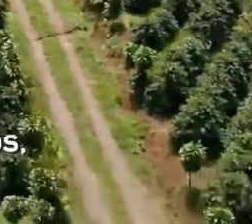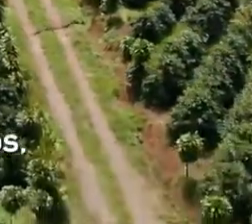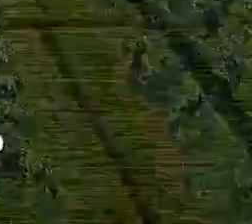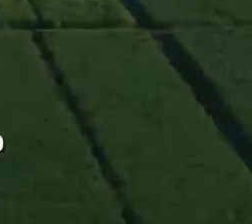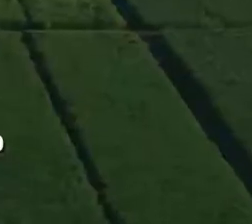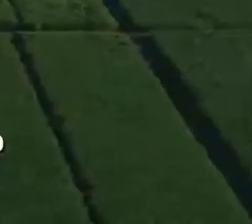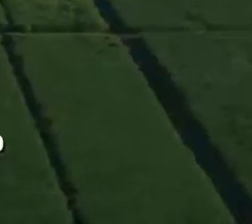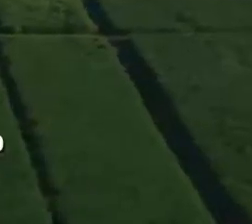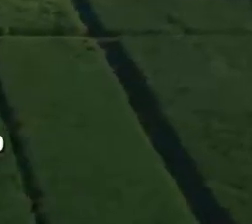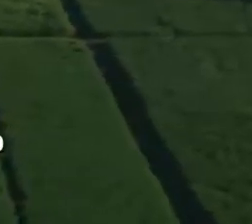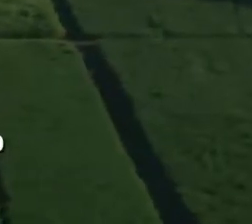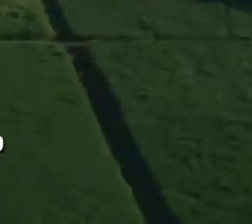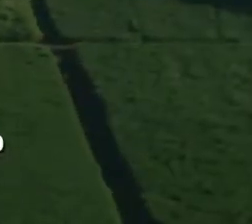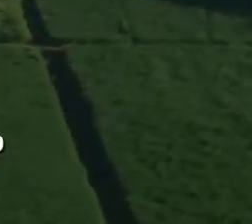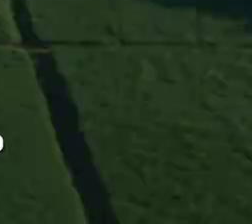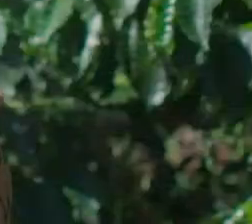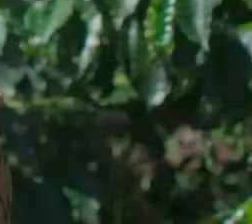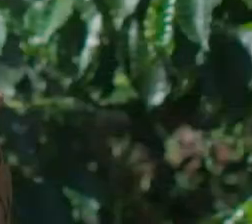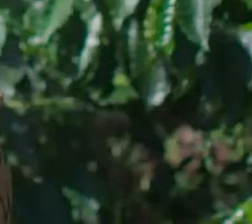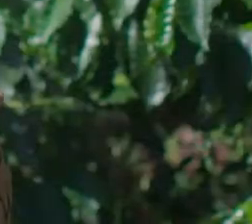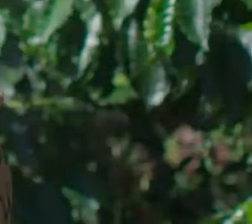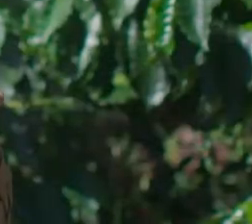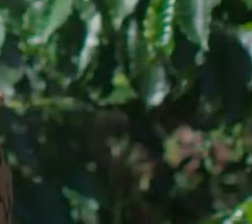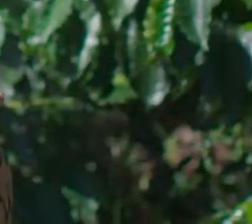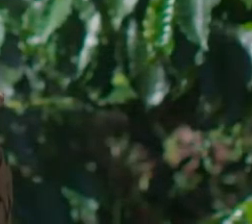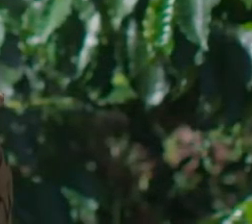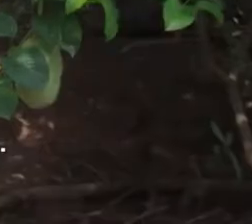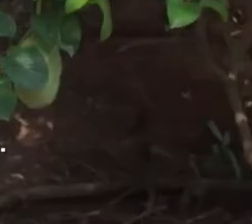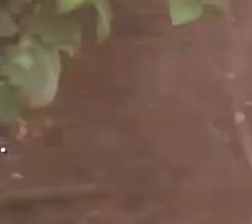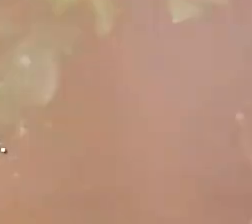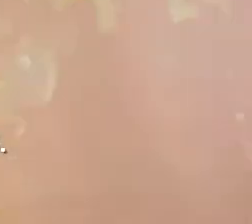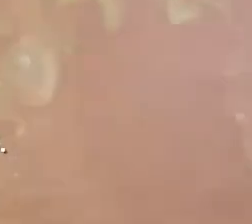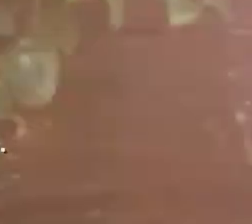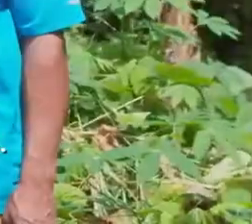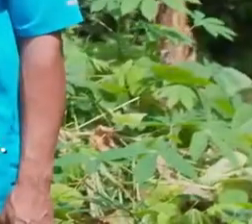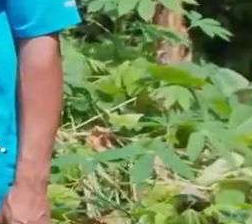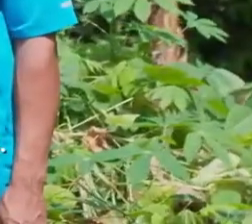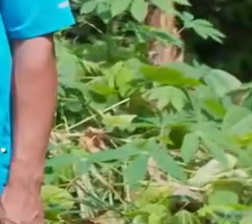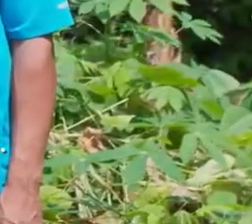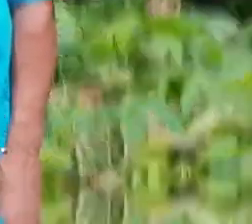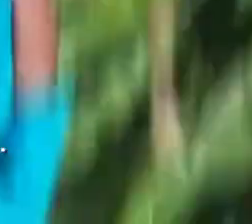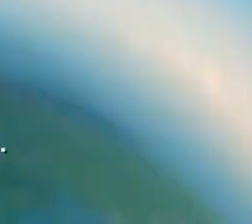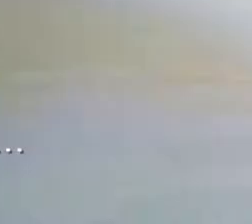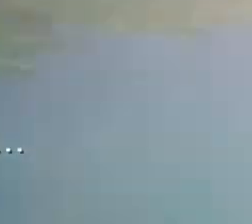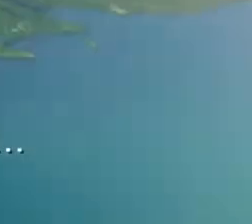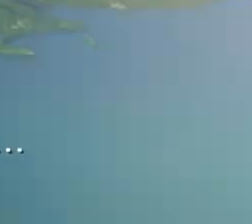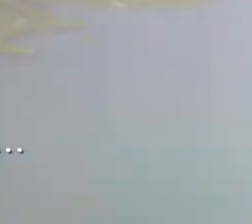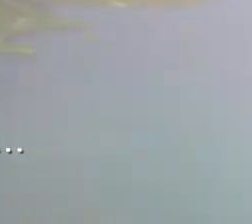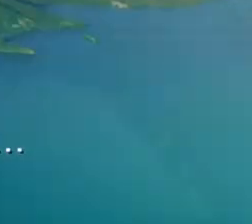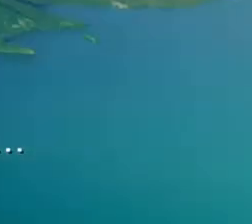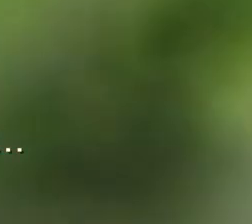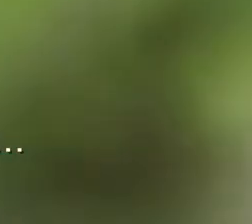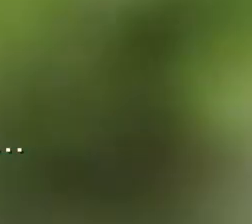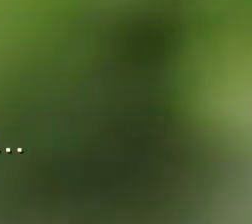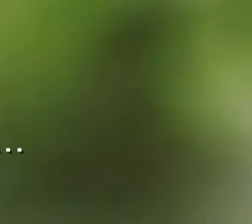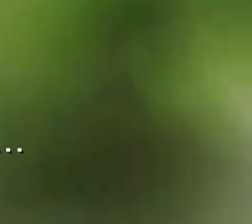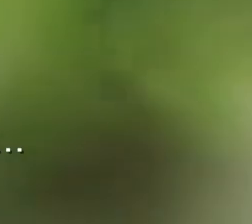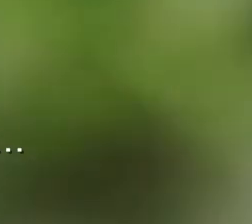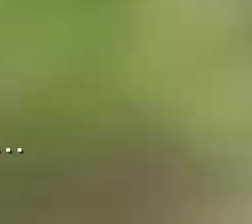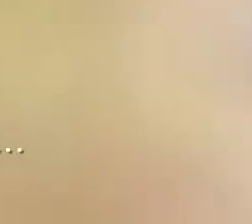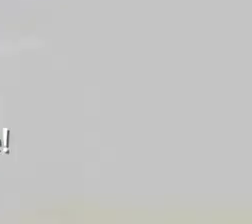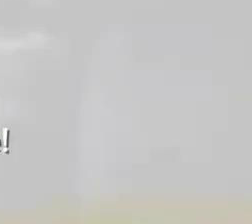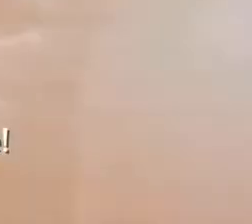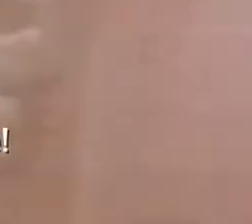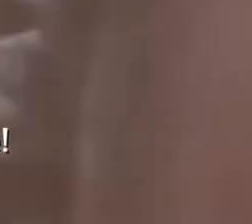campos cultivando y cosechando los rumbos buenos de bienestar para todos nicaragua hoy sos